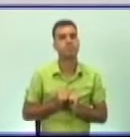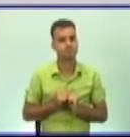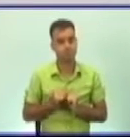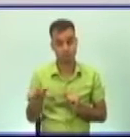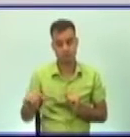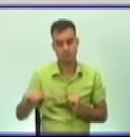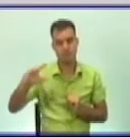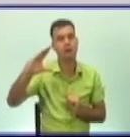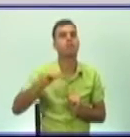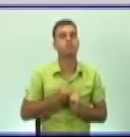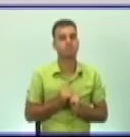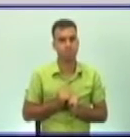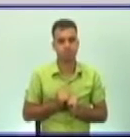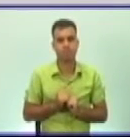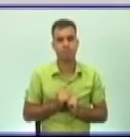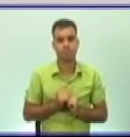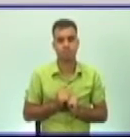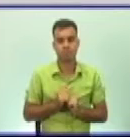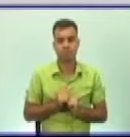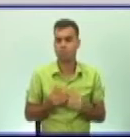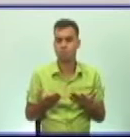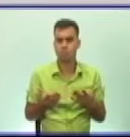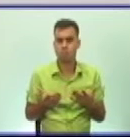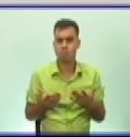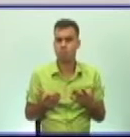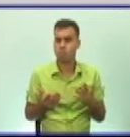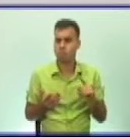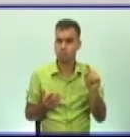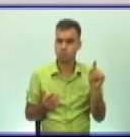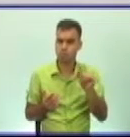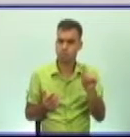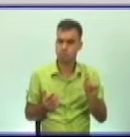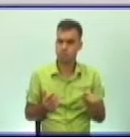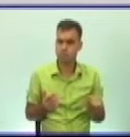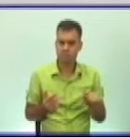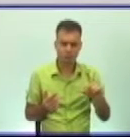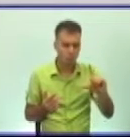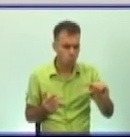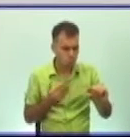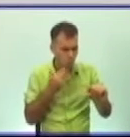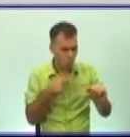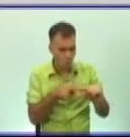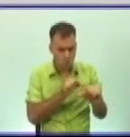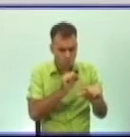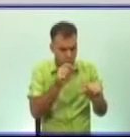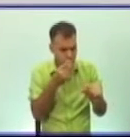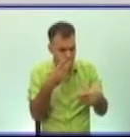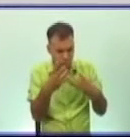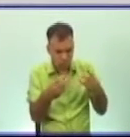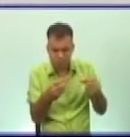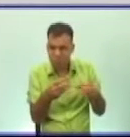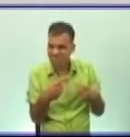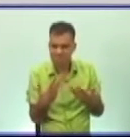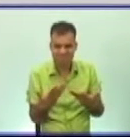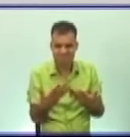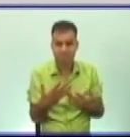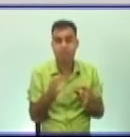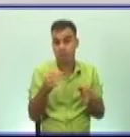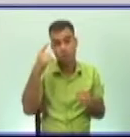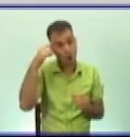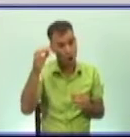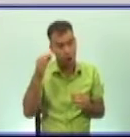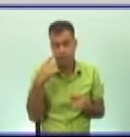cómo lograr que el valor de la impedancia sea mínimo? Es decir que, por lógica, en